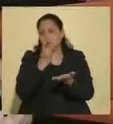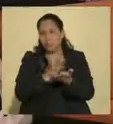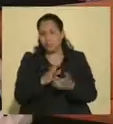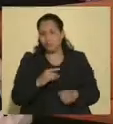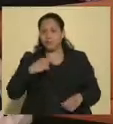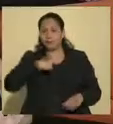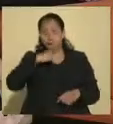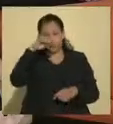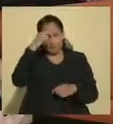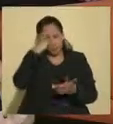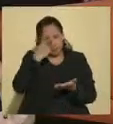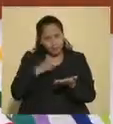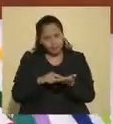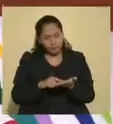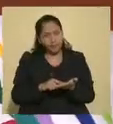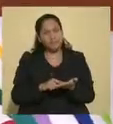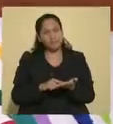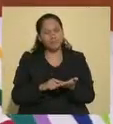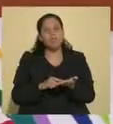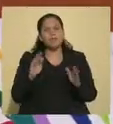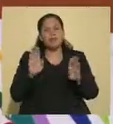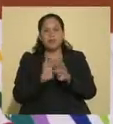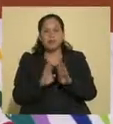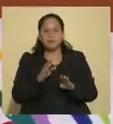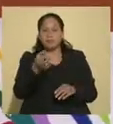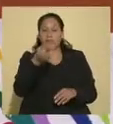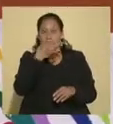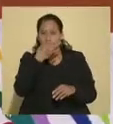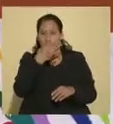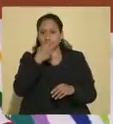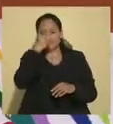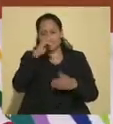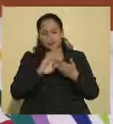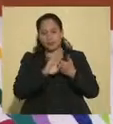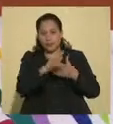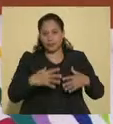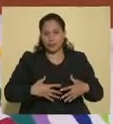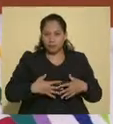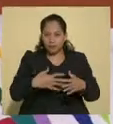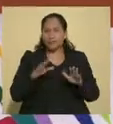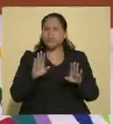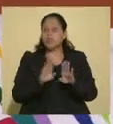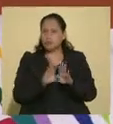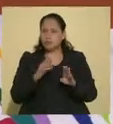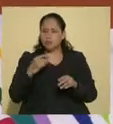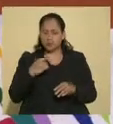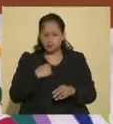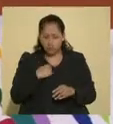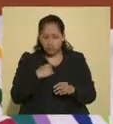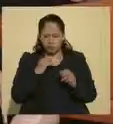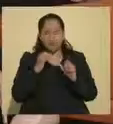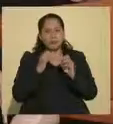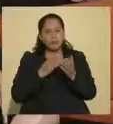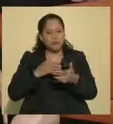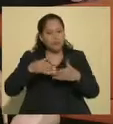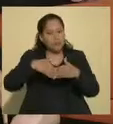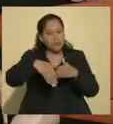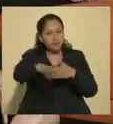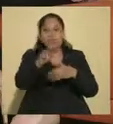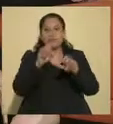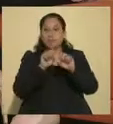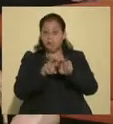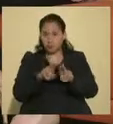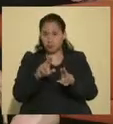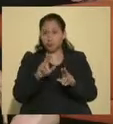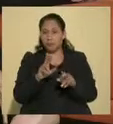pienso que el tomar un anticonceptivo y tomar la decisión de que ya vas a tener una vida sexual